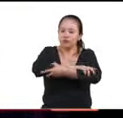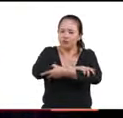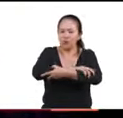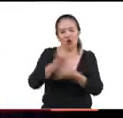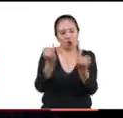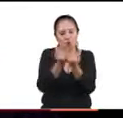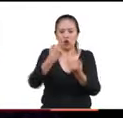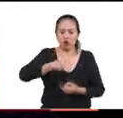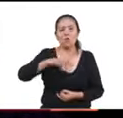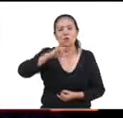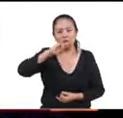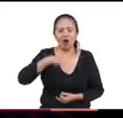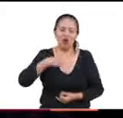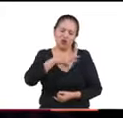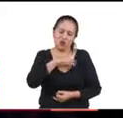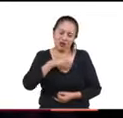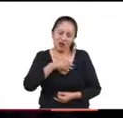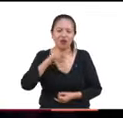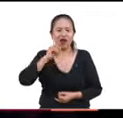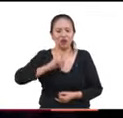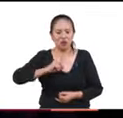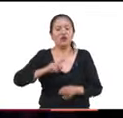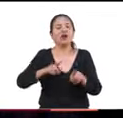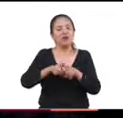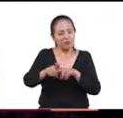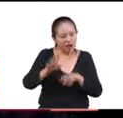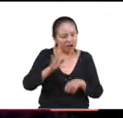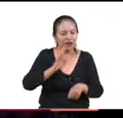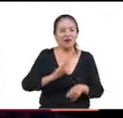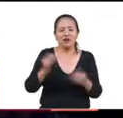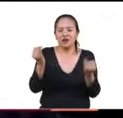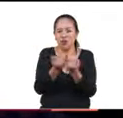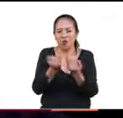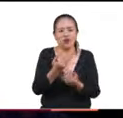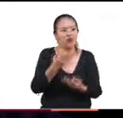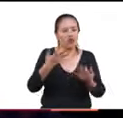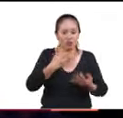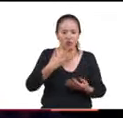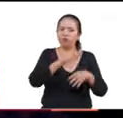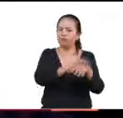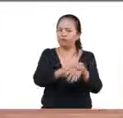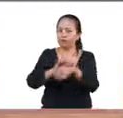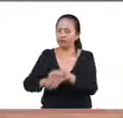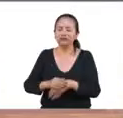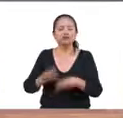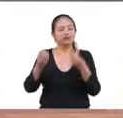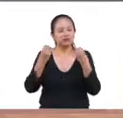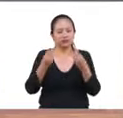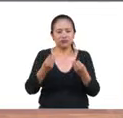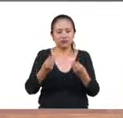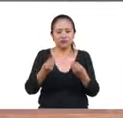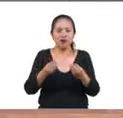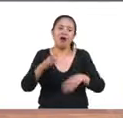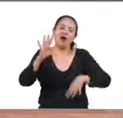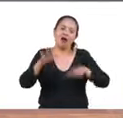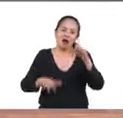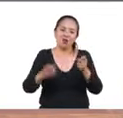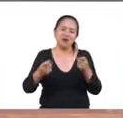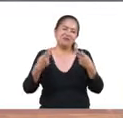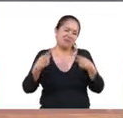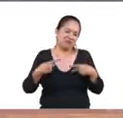madre, también soy hija y soy hermana, y pues he tenido o tengo amistades que también han perdido alguna parte de su